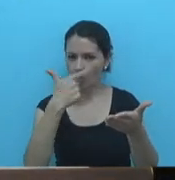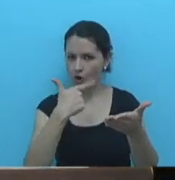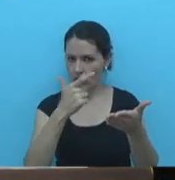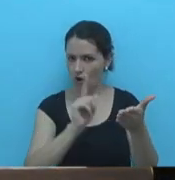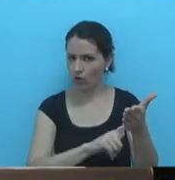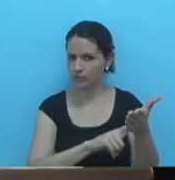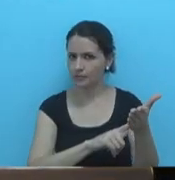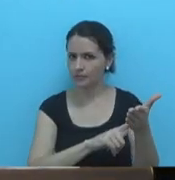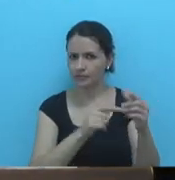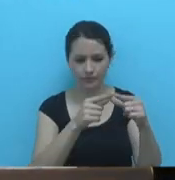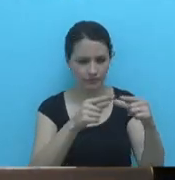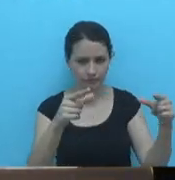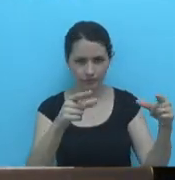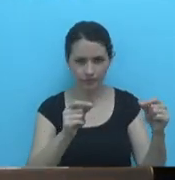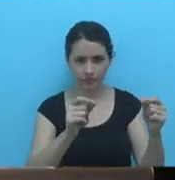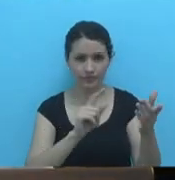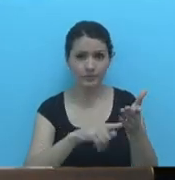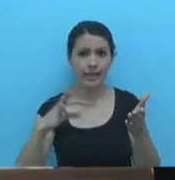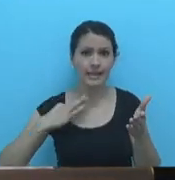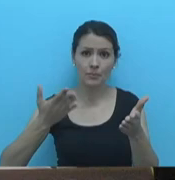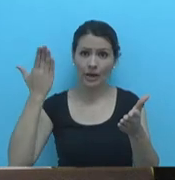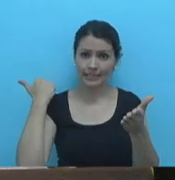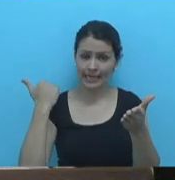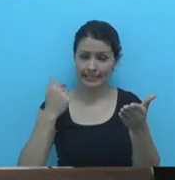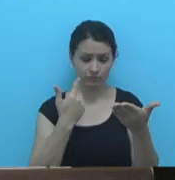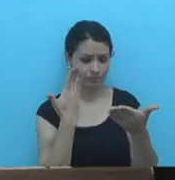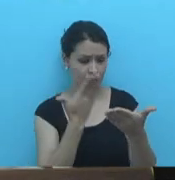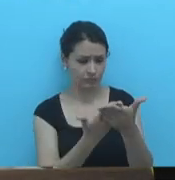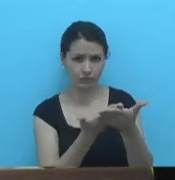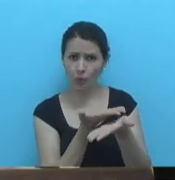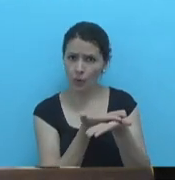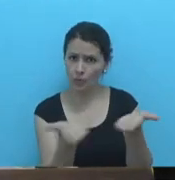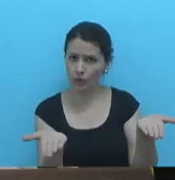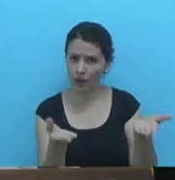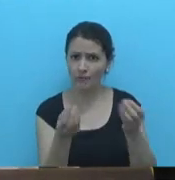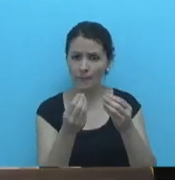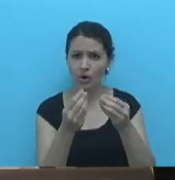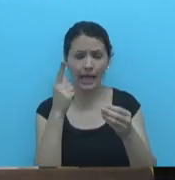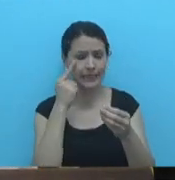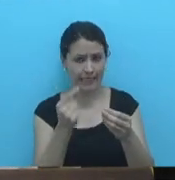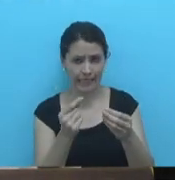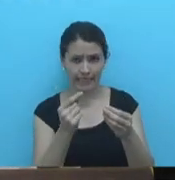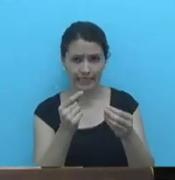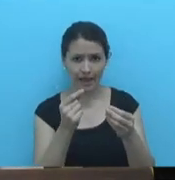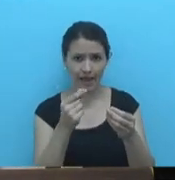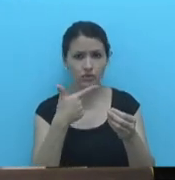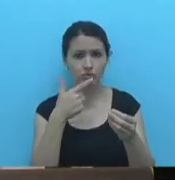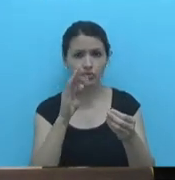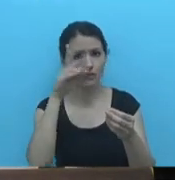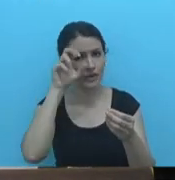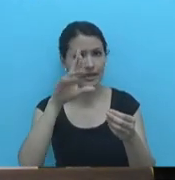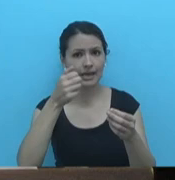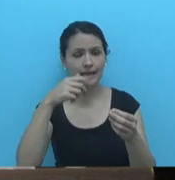cotidiana, hasta no hace mucho tiempo expresaba el porqué del Día de la Soberanía. Juan Manuel